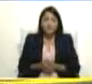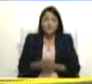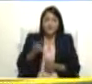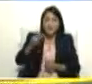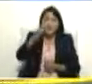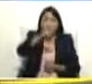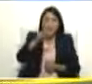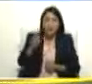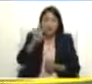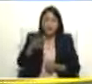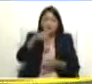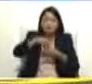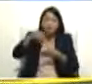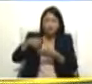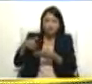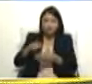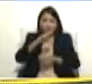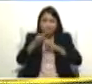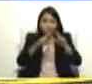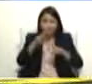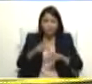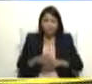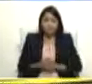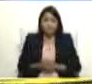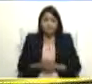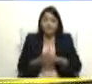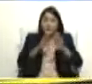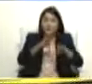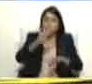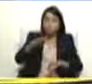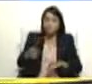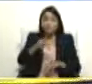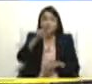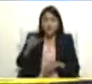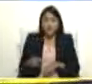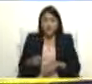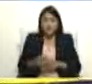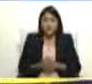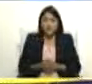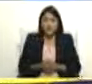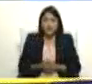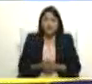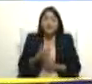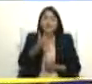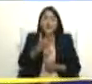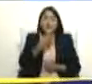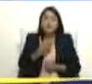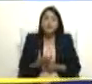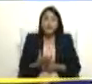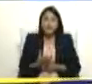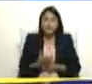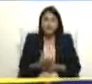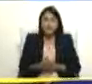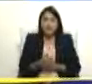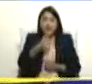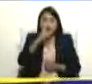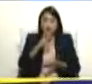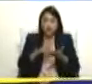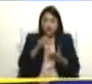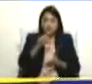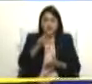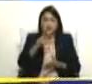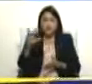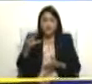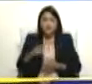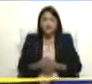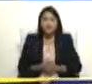venezolano en el referéndum consultivo en defensa de la Guayana Esequiba el 3 de diciembre